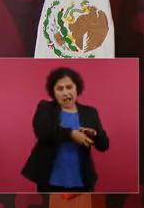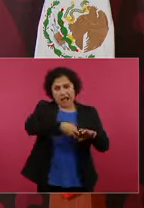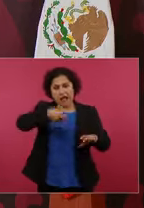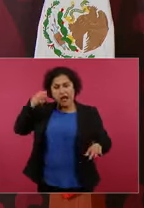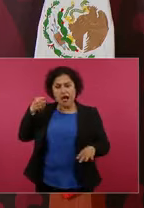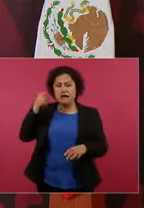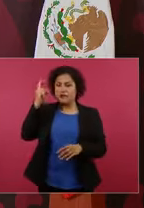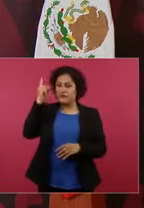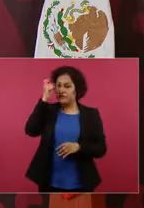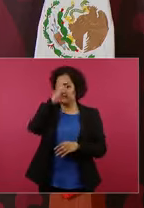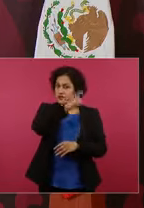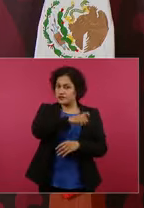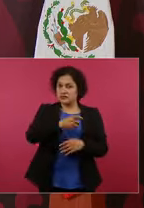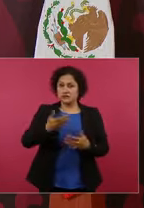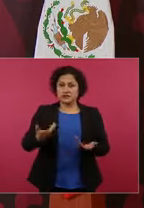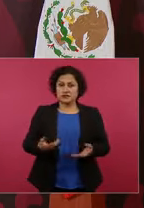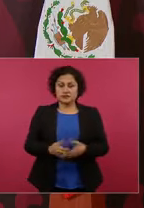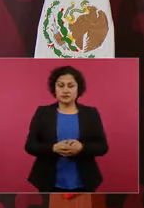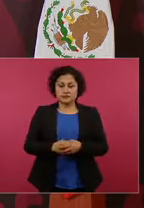ese aceite,